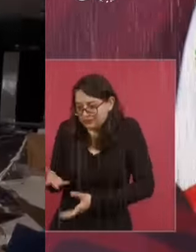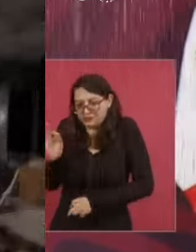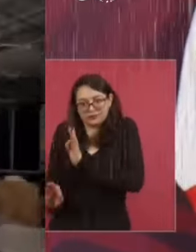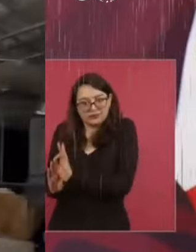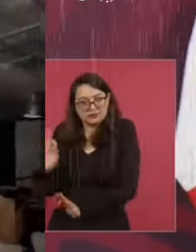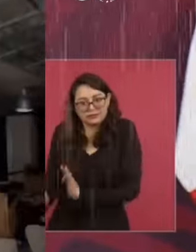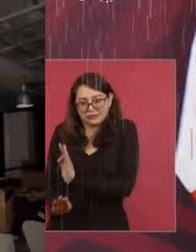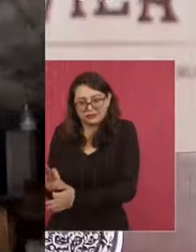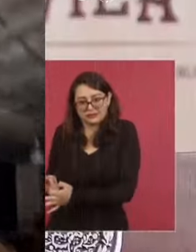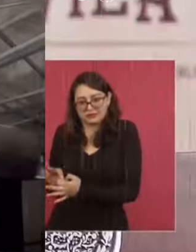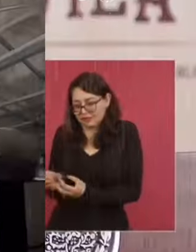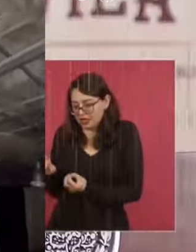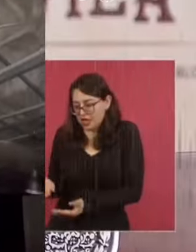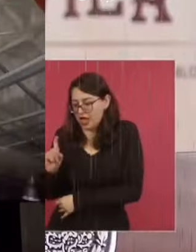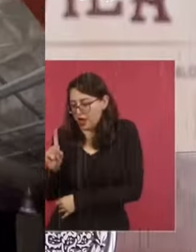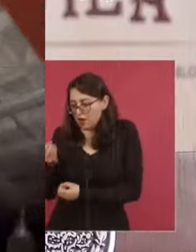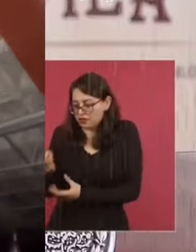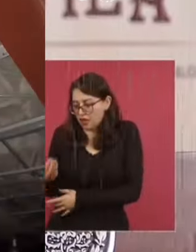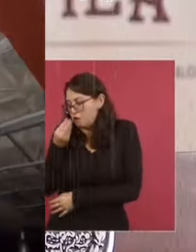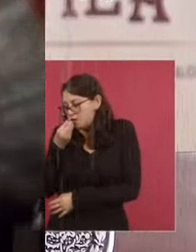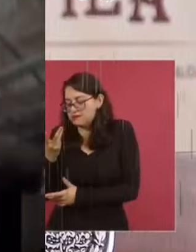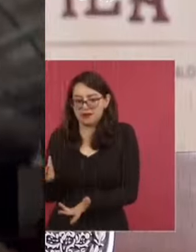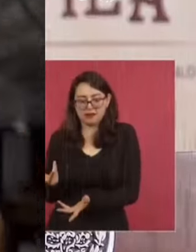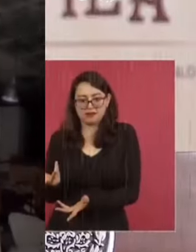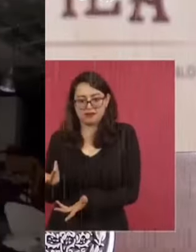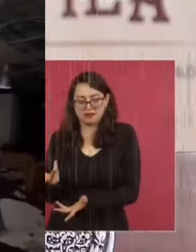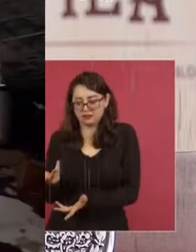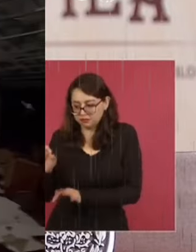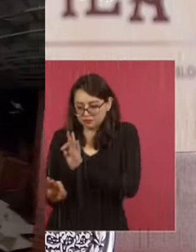¿no?, su agüita, su comidita.